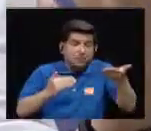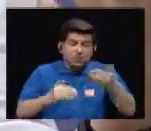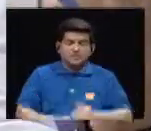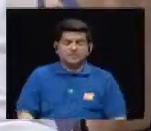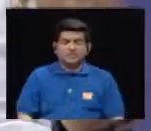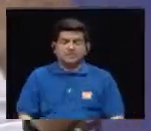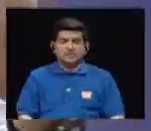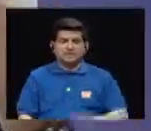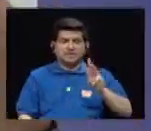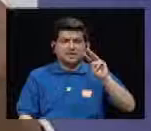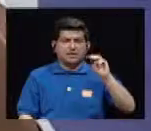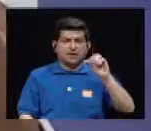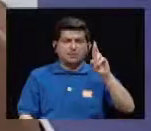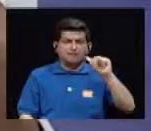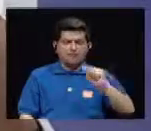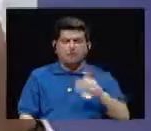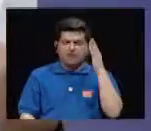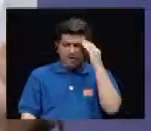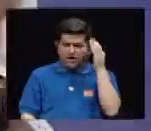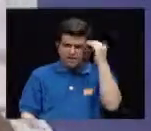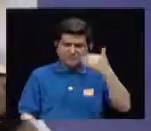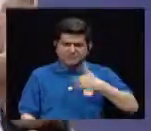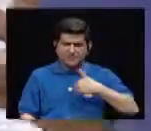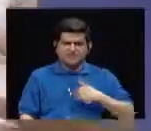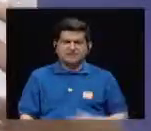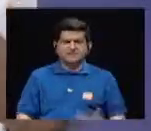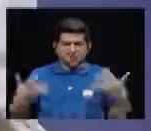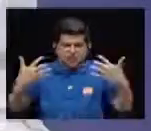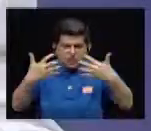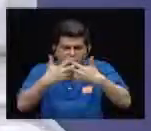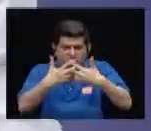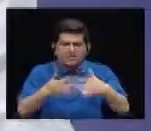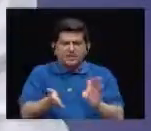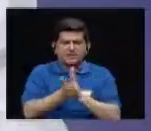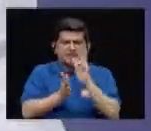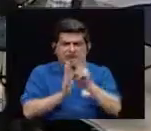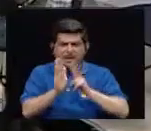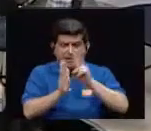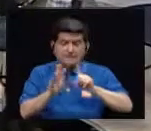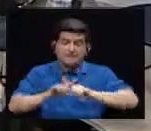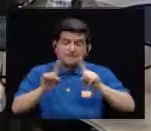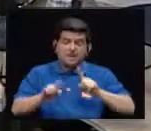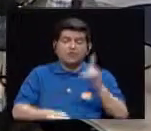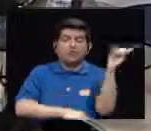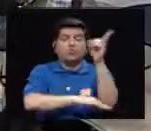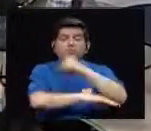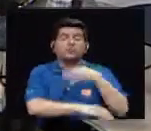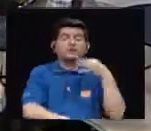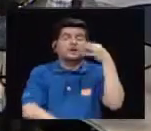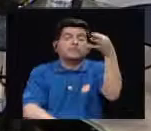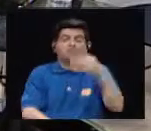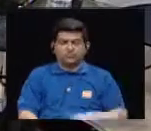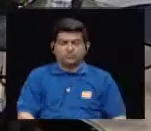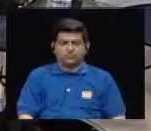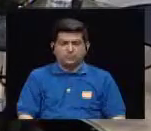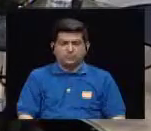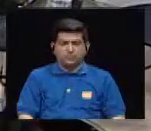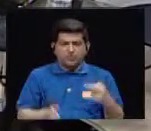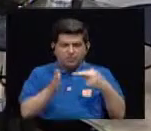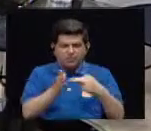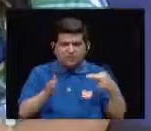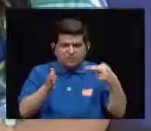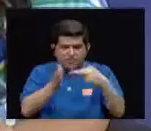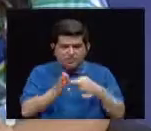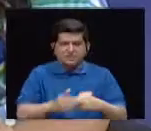cosas que Mora pudo haber vivido realmente y para rellenar este documental. Pero bueno, espero que algún día futuro... Hacer recreaciones